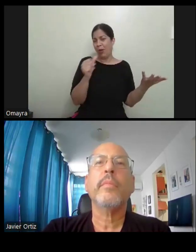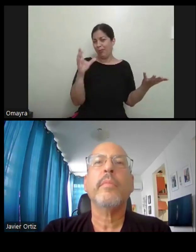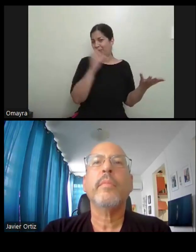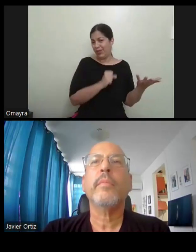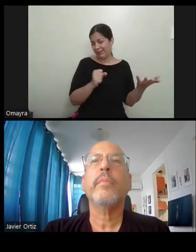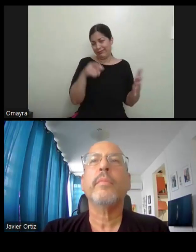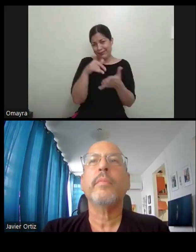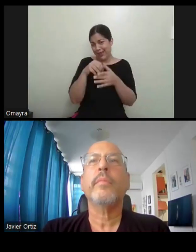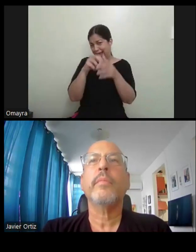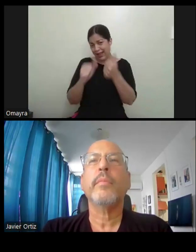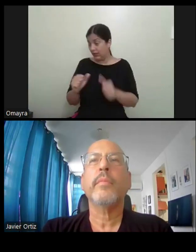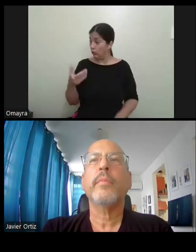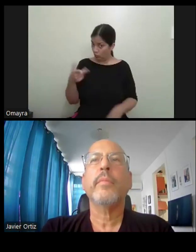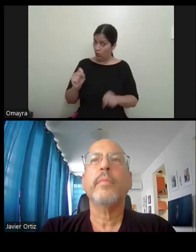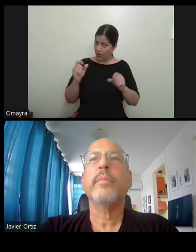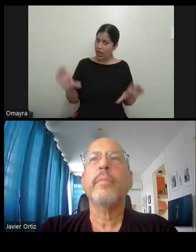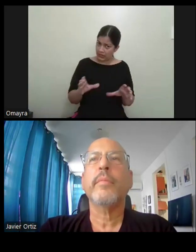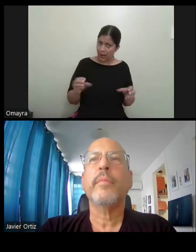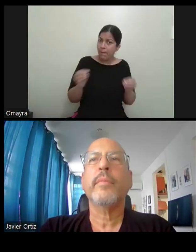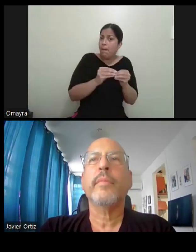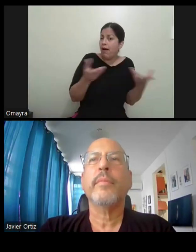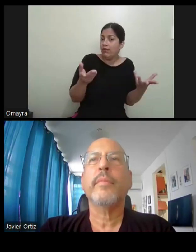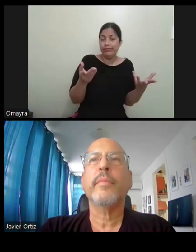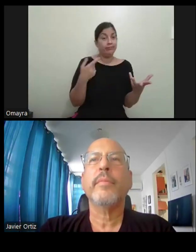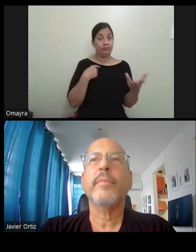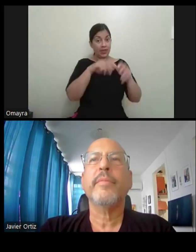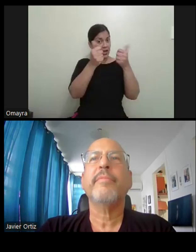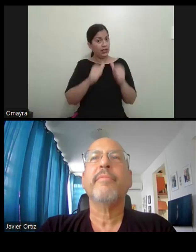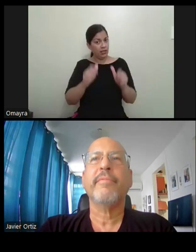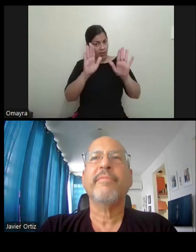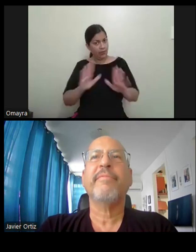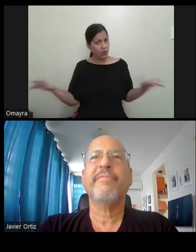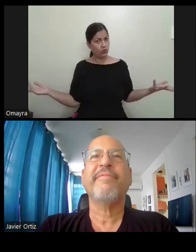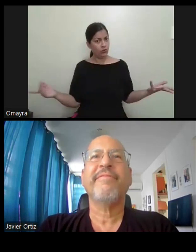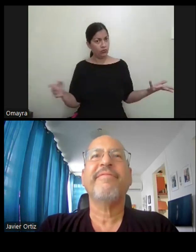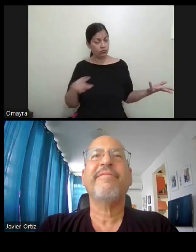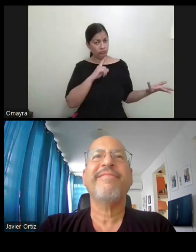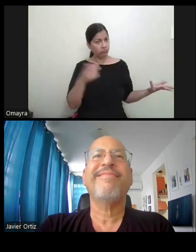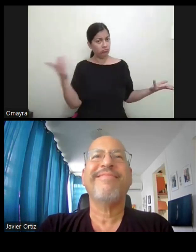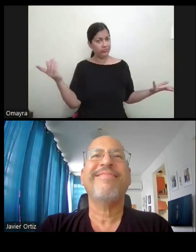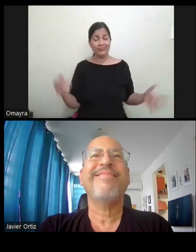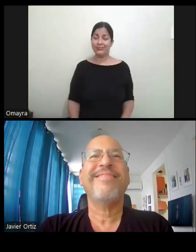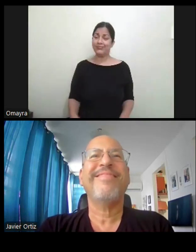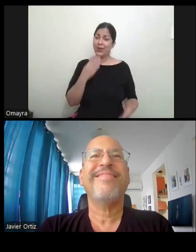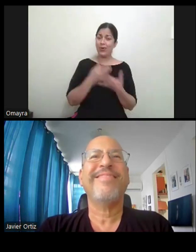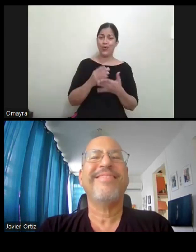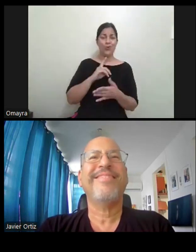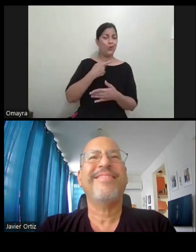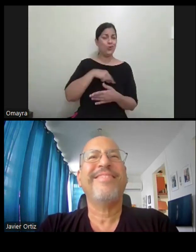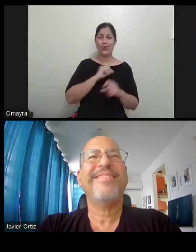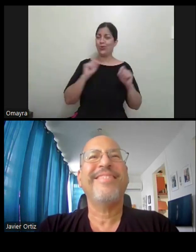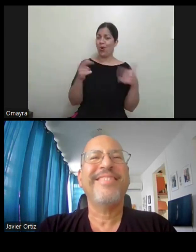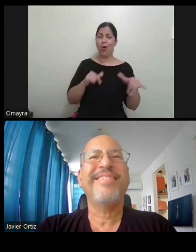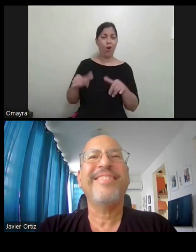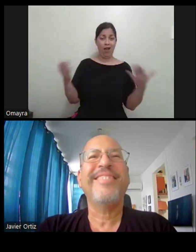porque tienes posibilidad de hacer algo más y es como que el arte es maravilloso, como que... Menos mal que todos los que estamos aquí, de alguna u otra